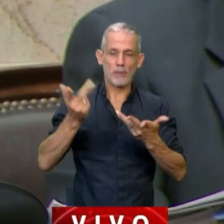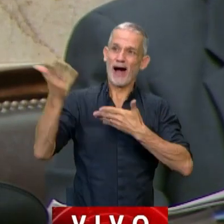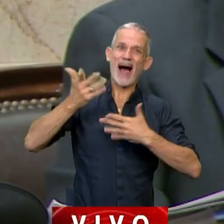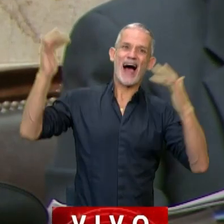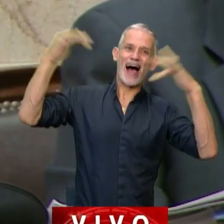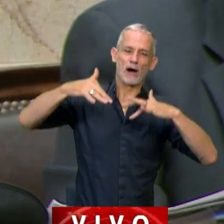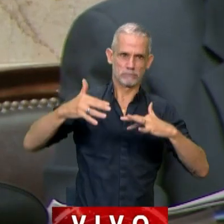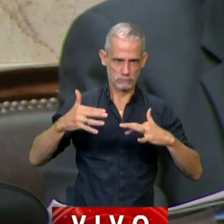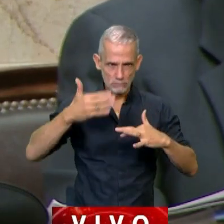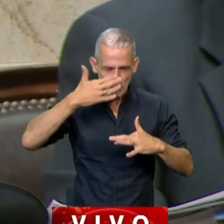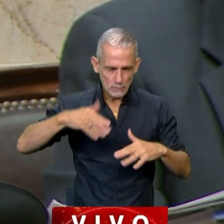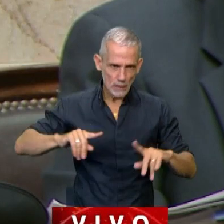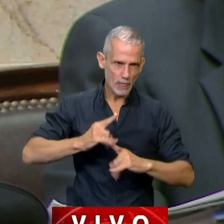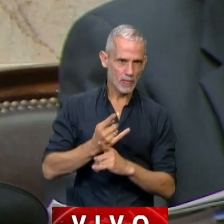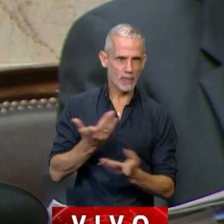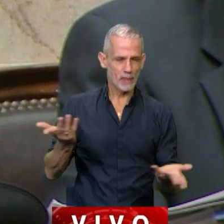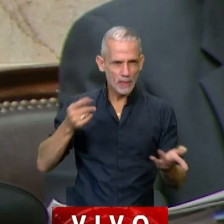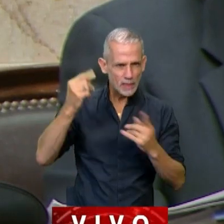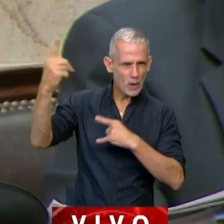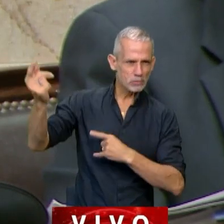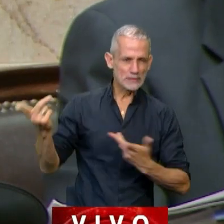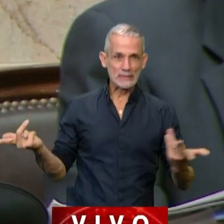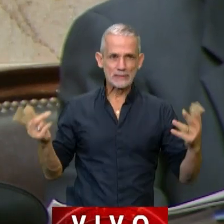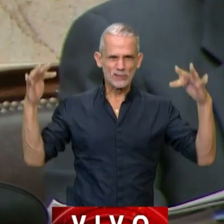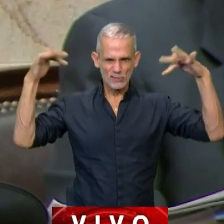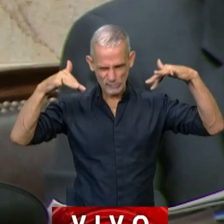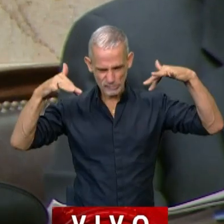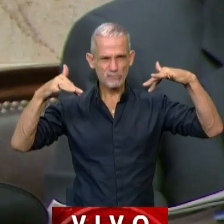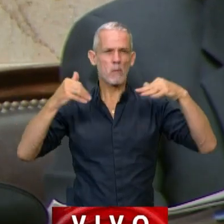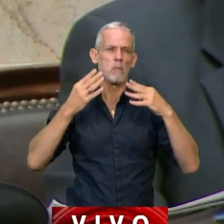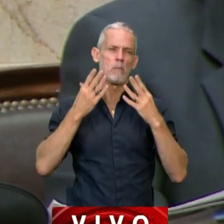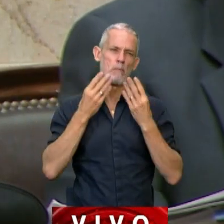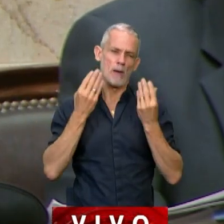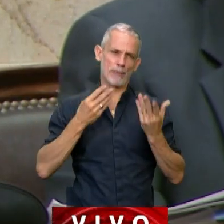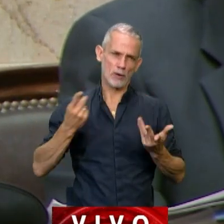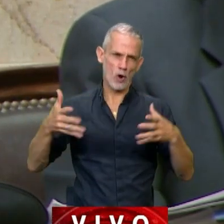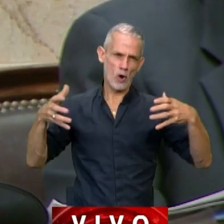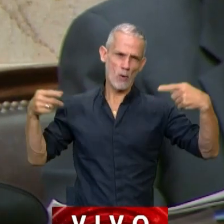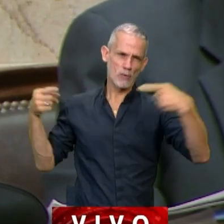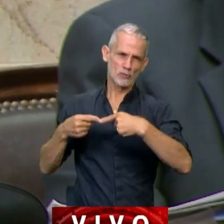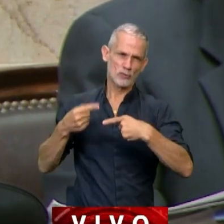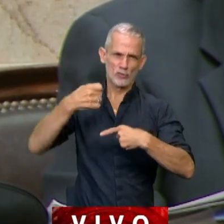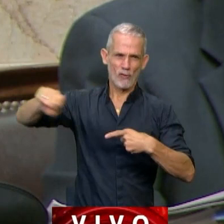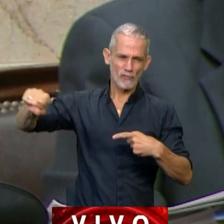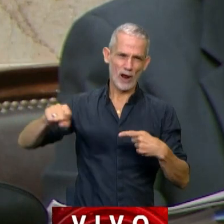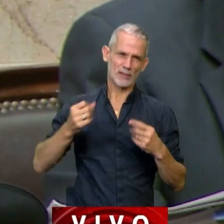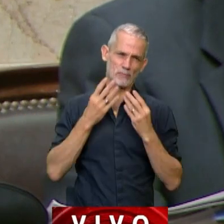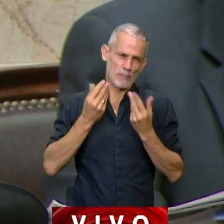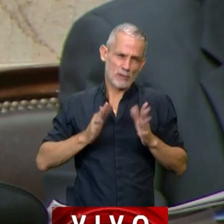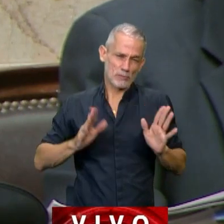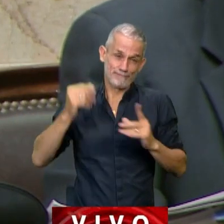los invitamos las invitamos a este recinto y es la segunda vez que presencian el papelón que lleva adelante la oposición